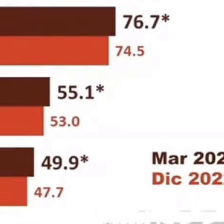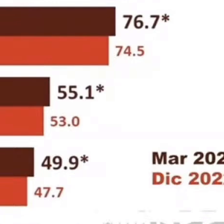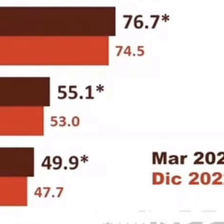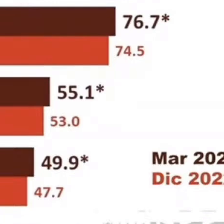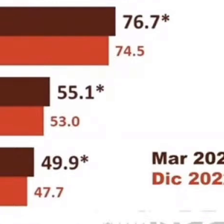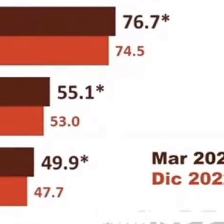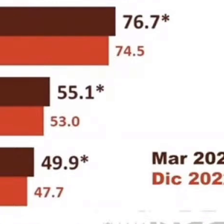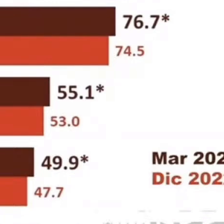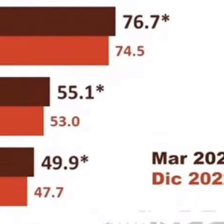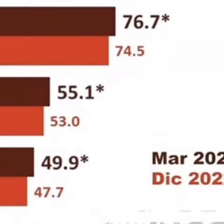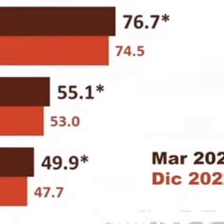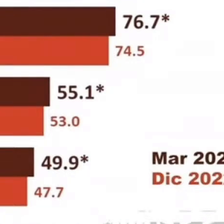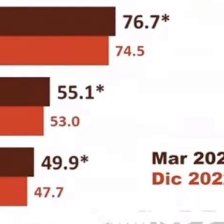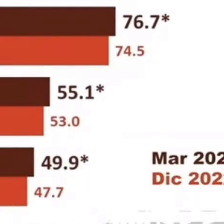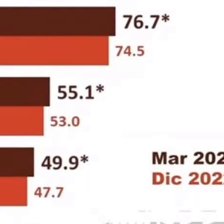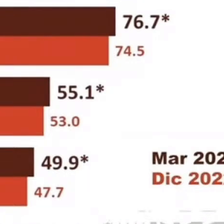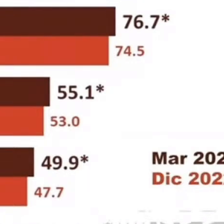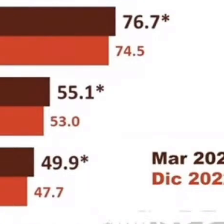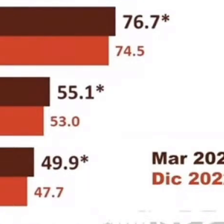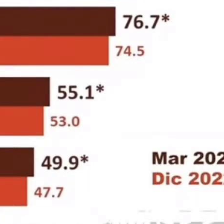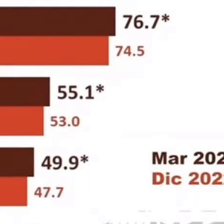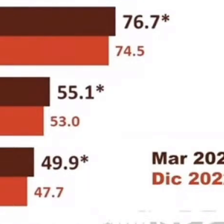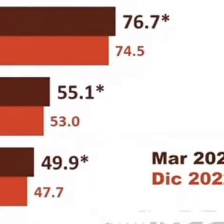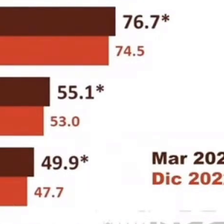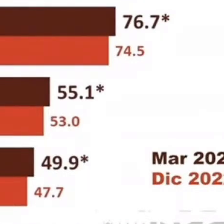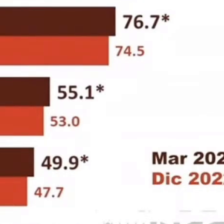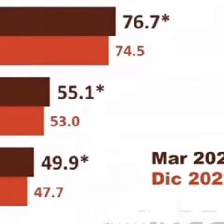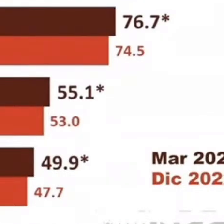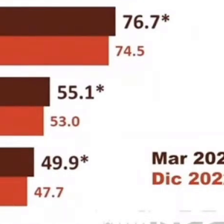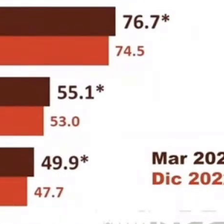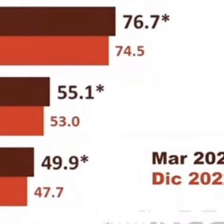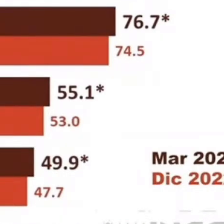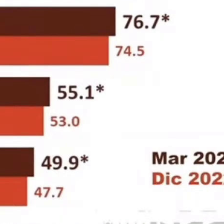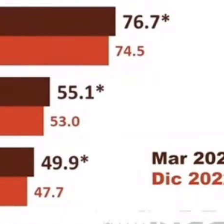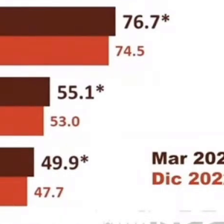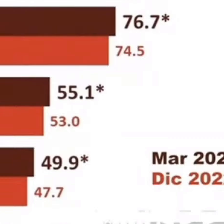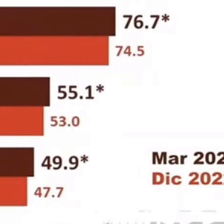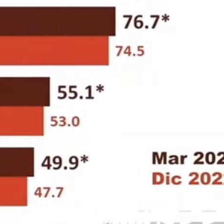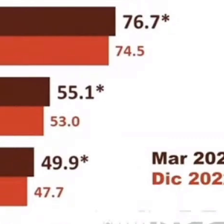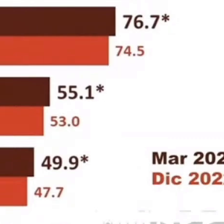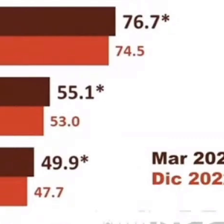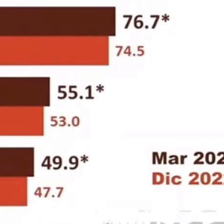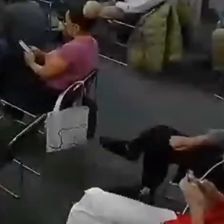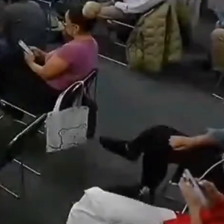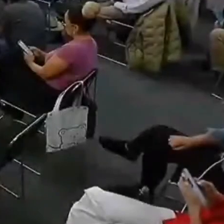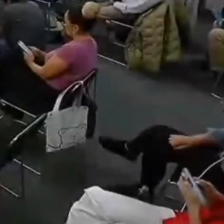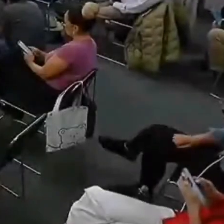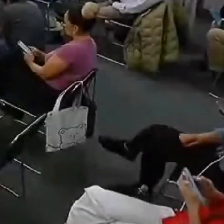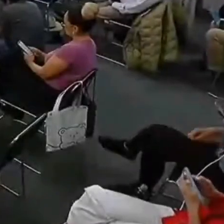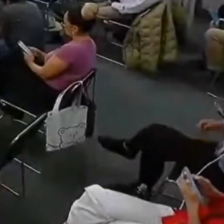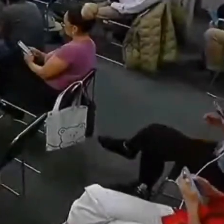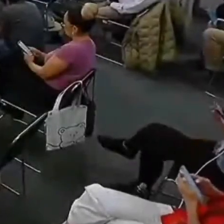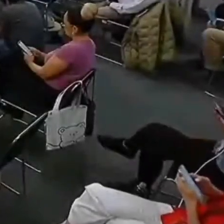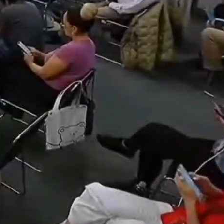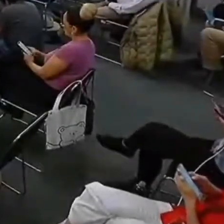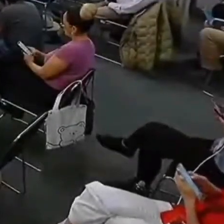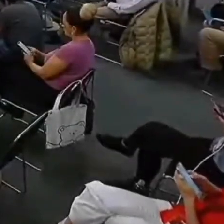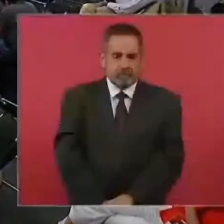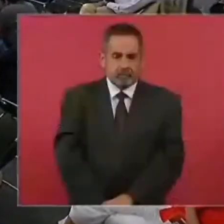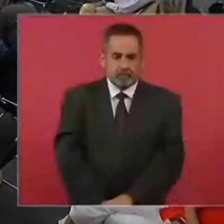para garantizar los 4 votos. Entonces, si hablo con 5, uno por